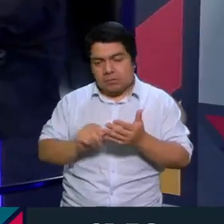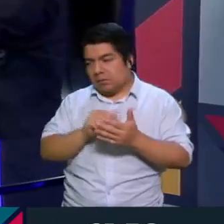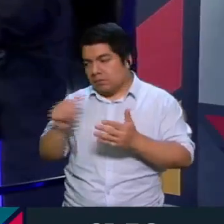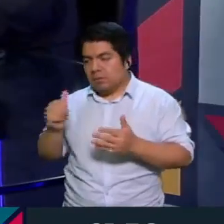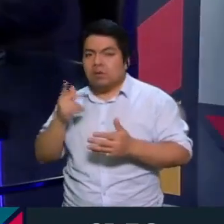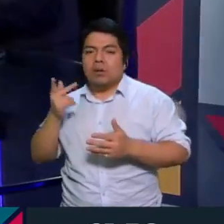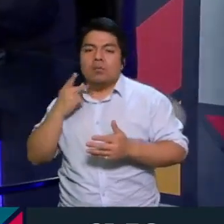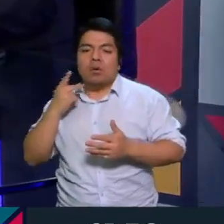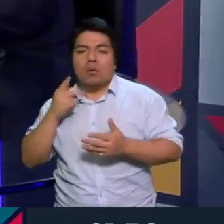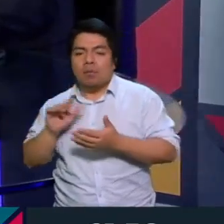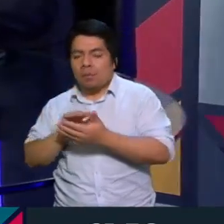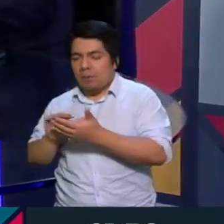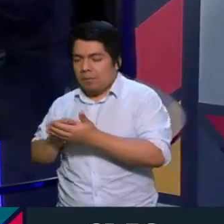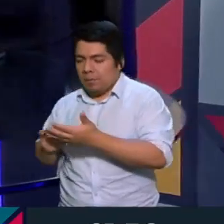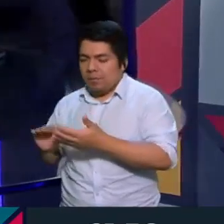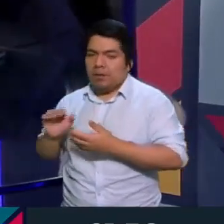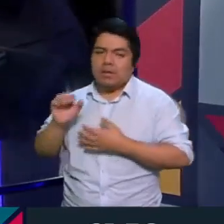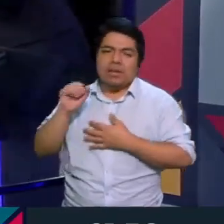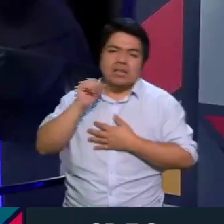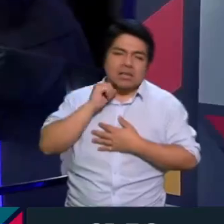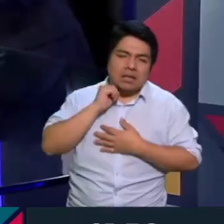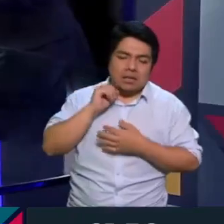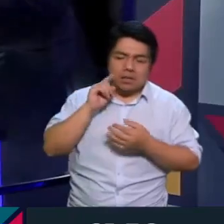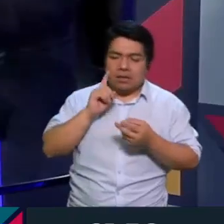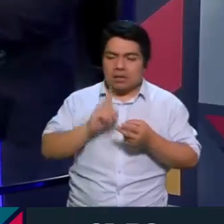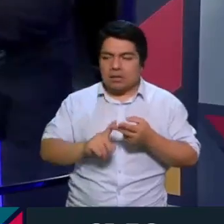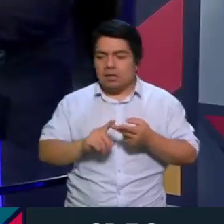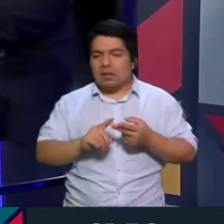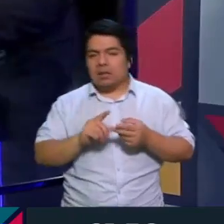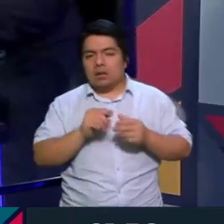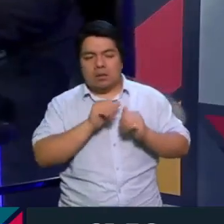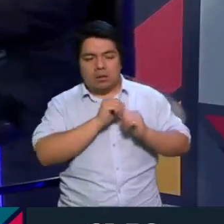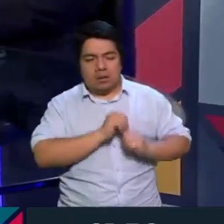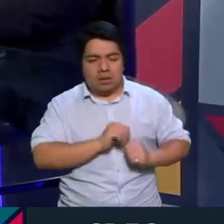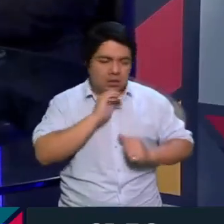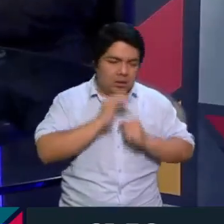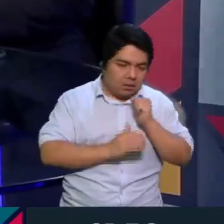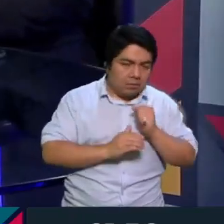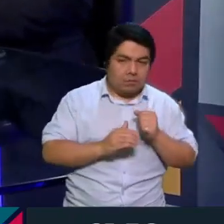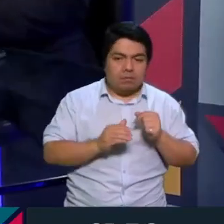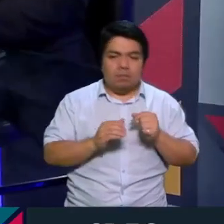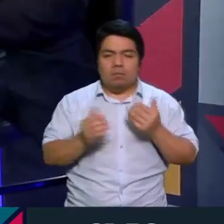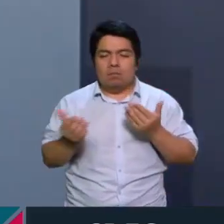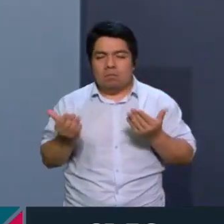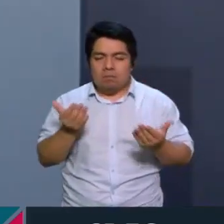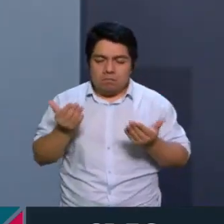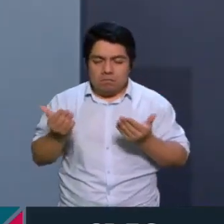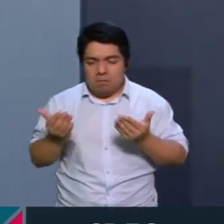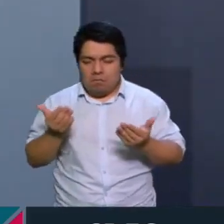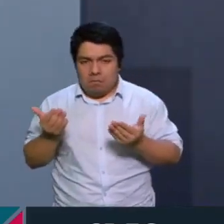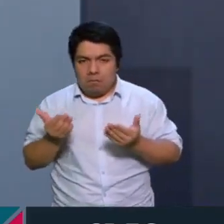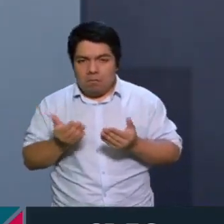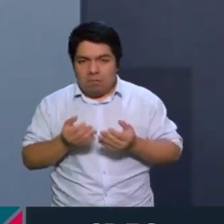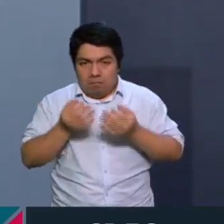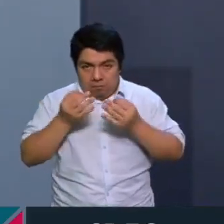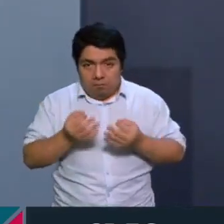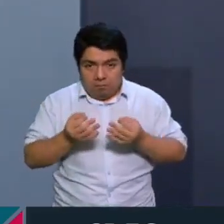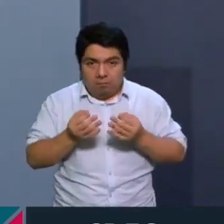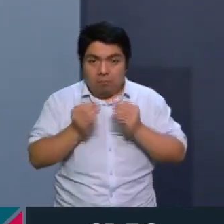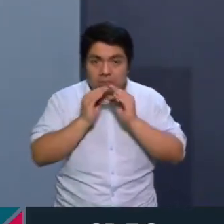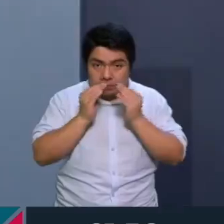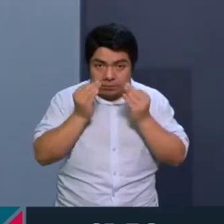políticos que se publican en el Senado, que publican cuando dejan el cargo y demás, Y algo que se nota y que es innegable de la